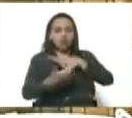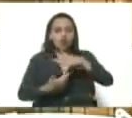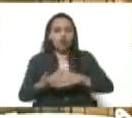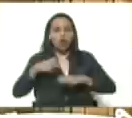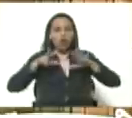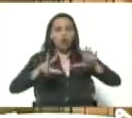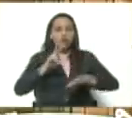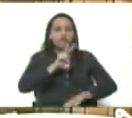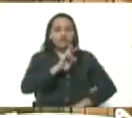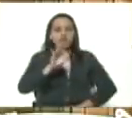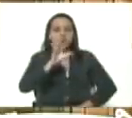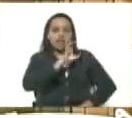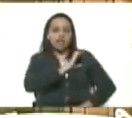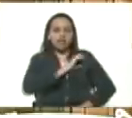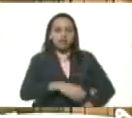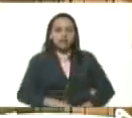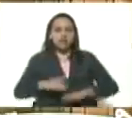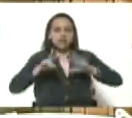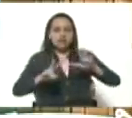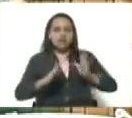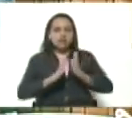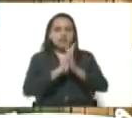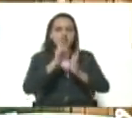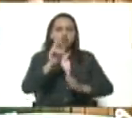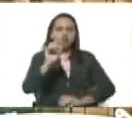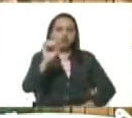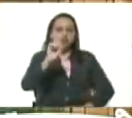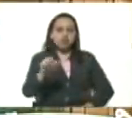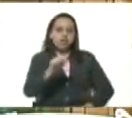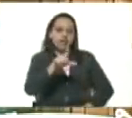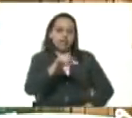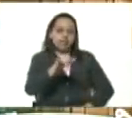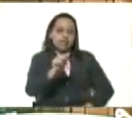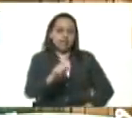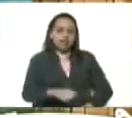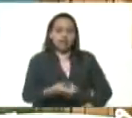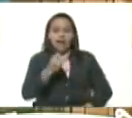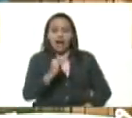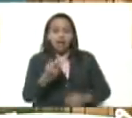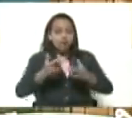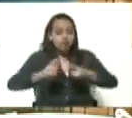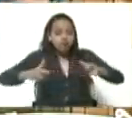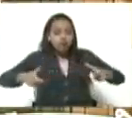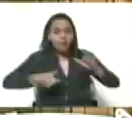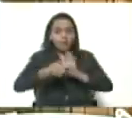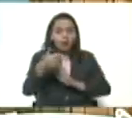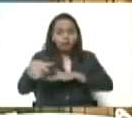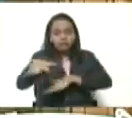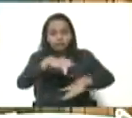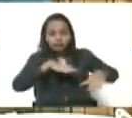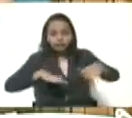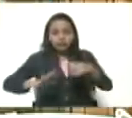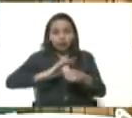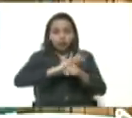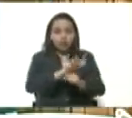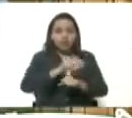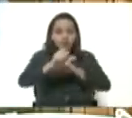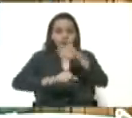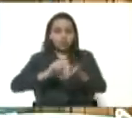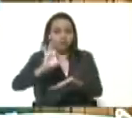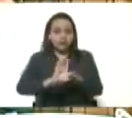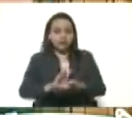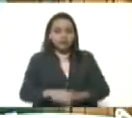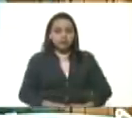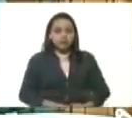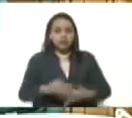enero, 7 Santa Rosalía. Bueno, Caracas está cundida, pues, de coronavirus. Está corriendo el coronavirus. Está corriendo. Ya